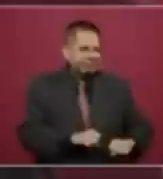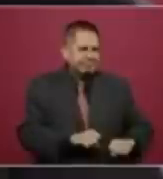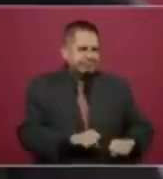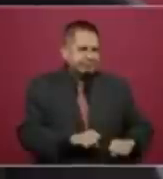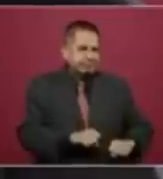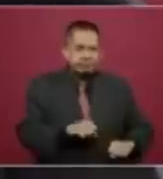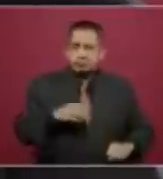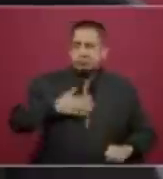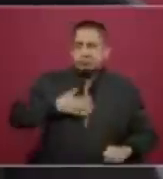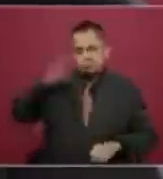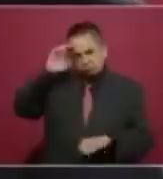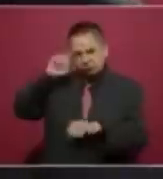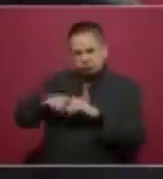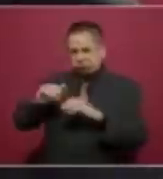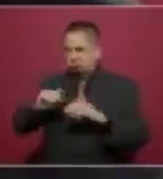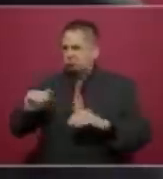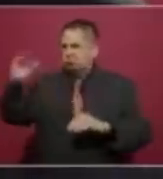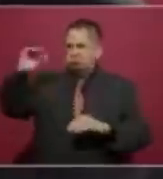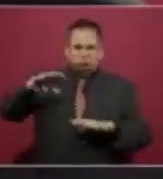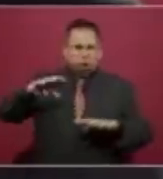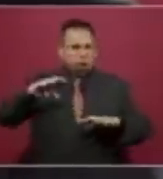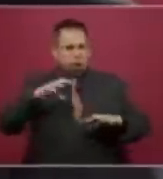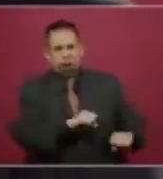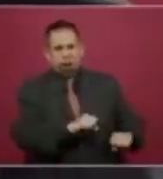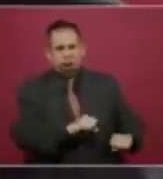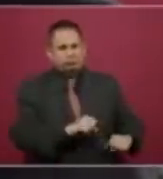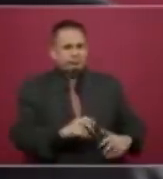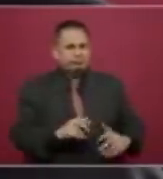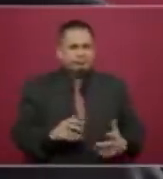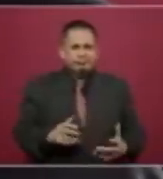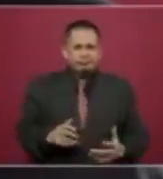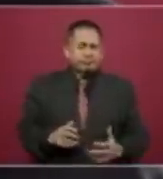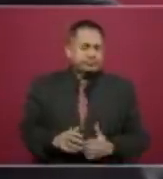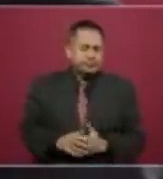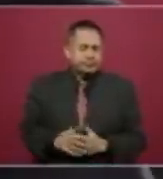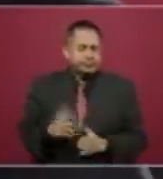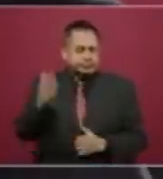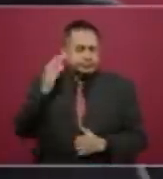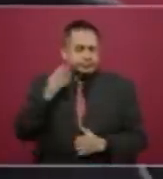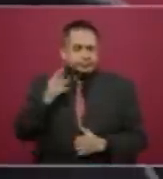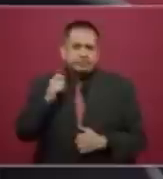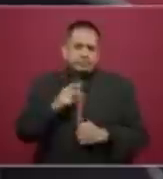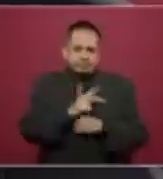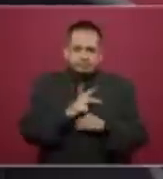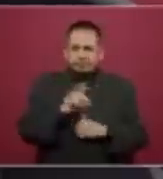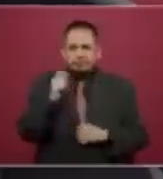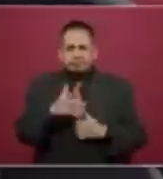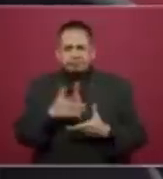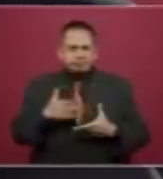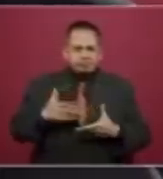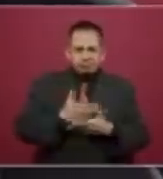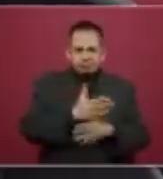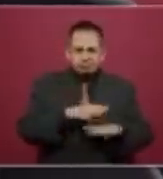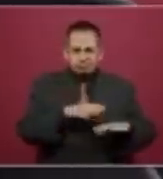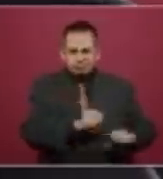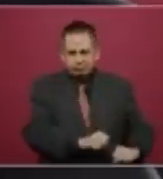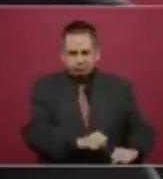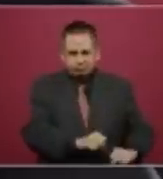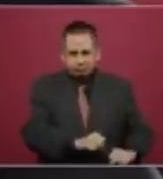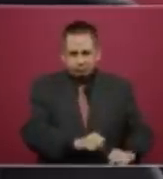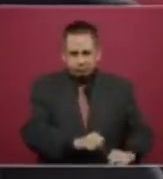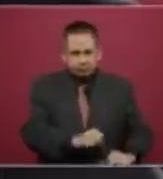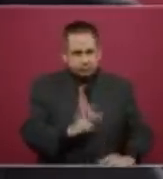otras culturas, de otras civilizaciones, cuando se invade, cuando se